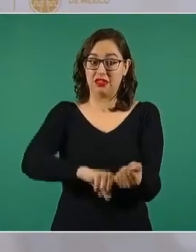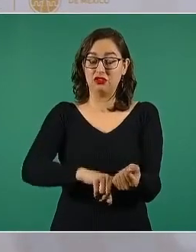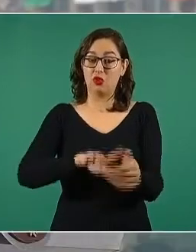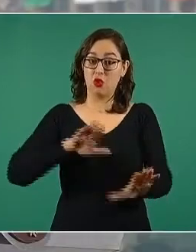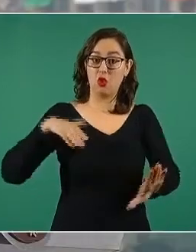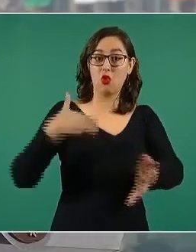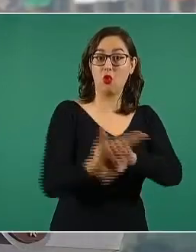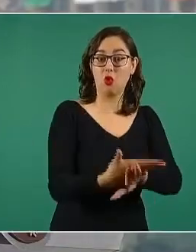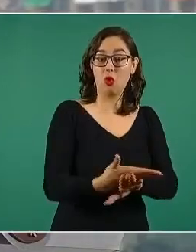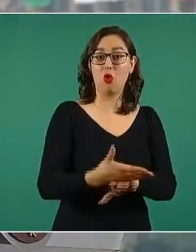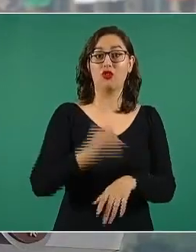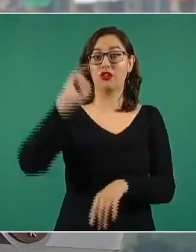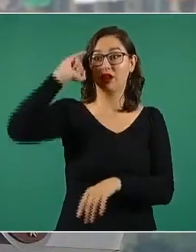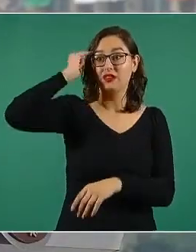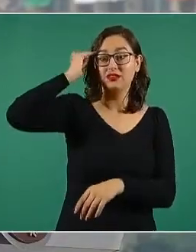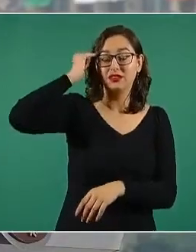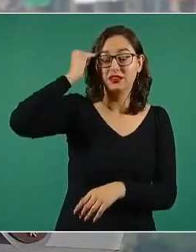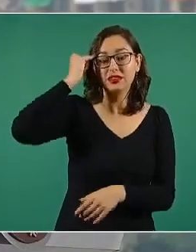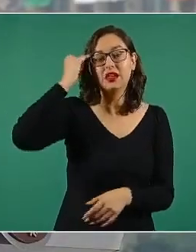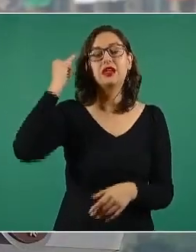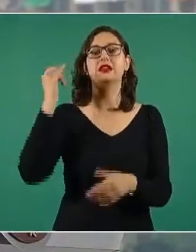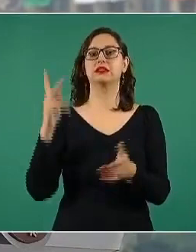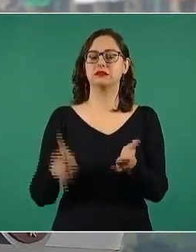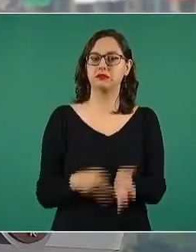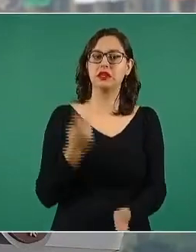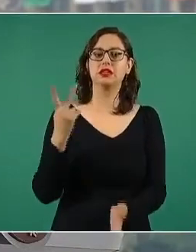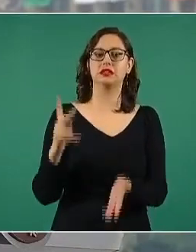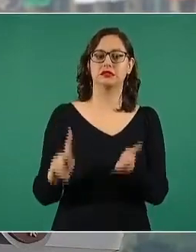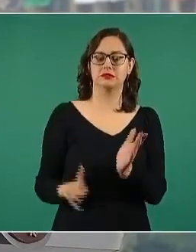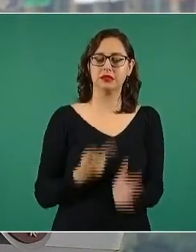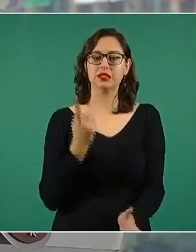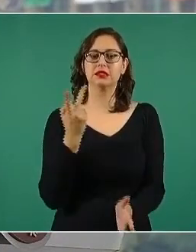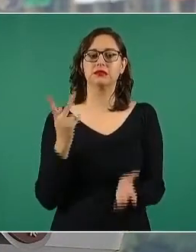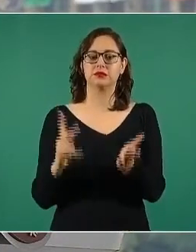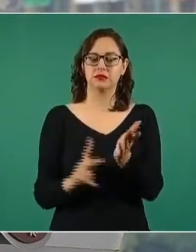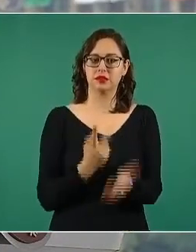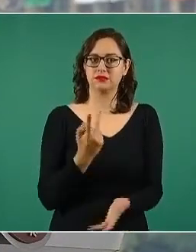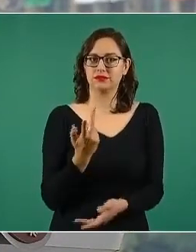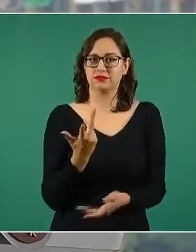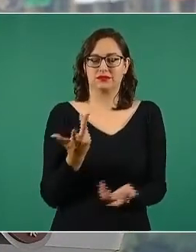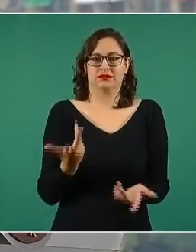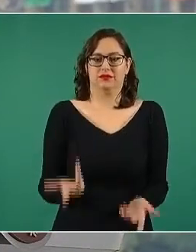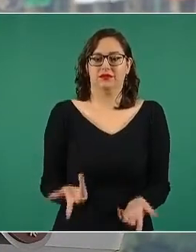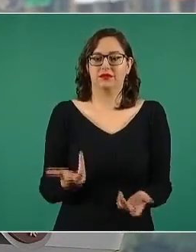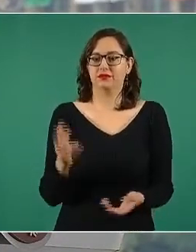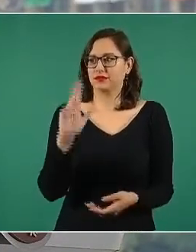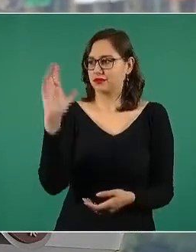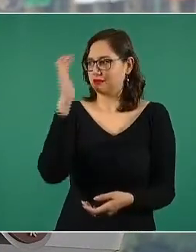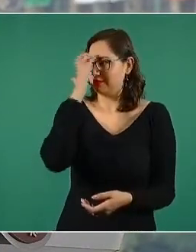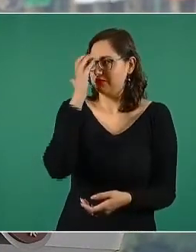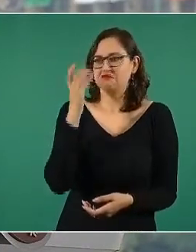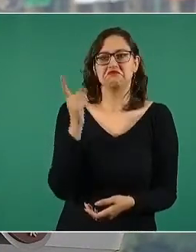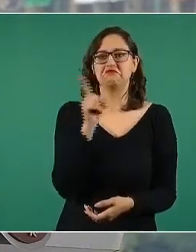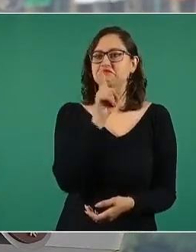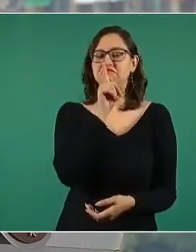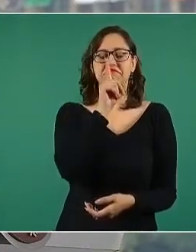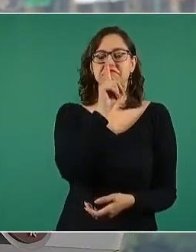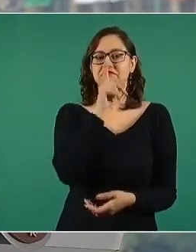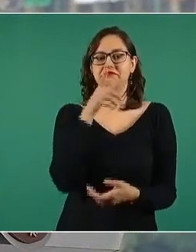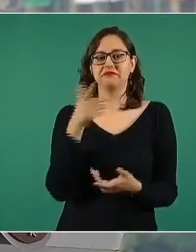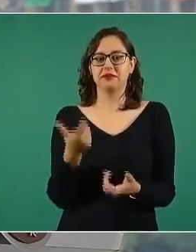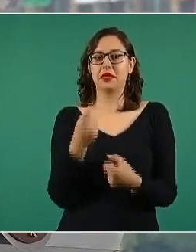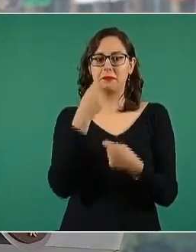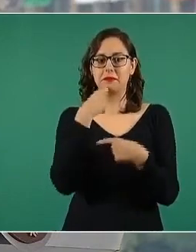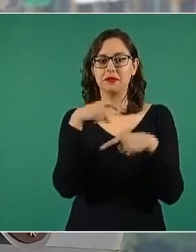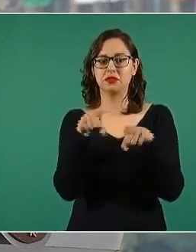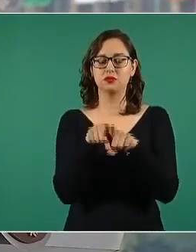la autodeterminación de naciones tribales reconocidas, así como personas no